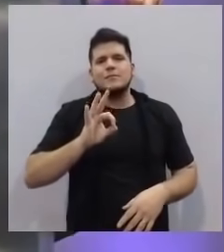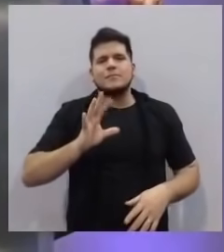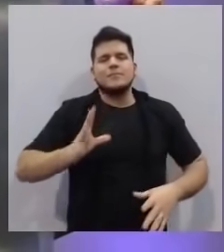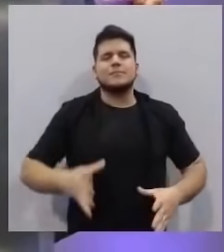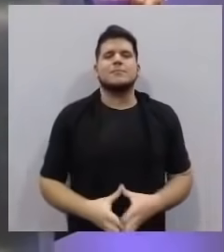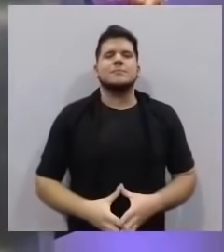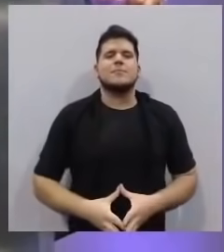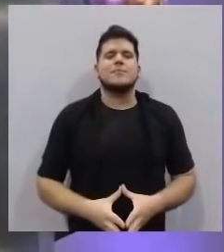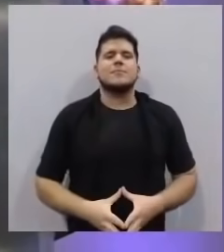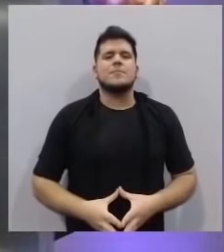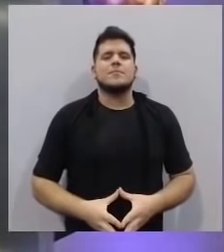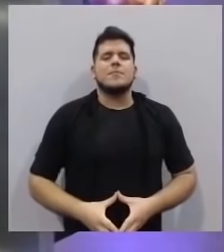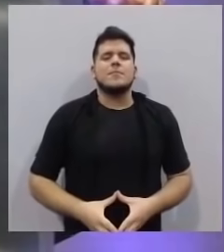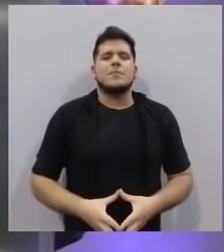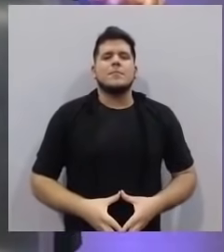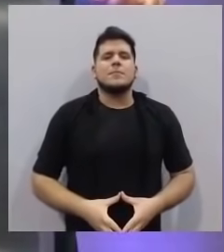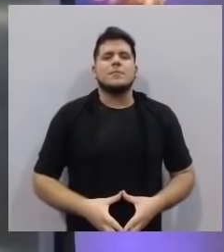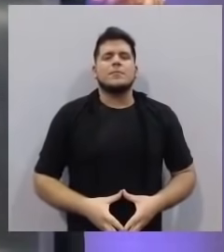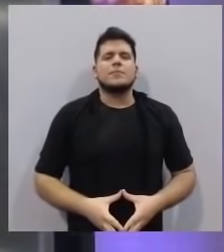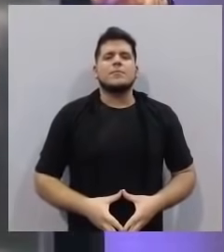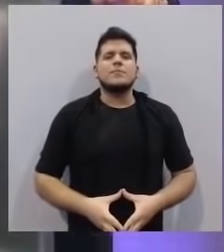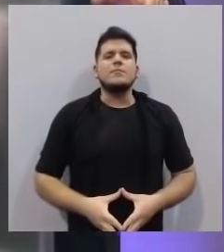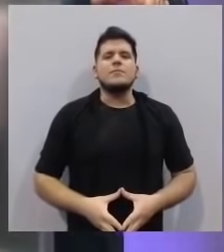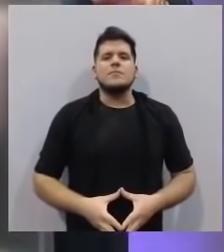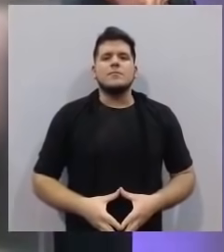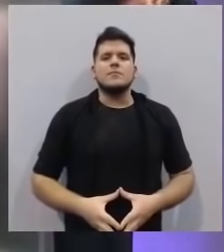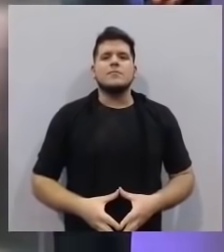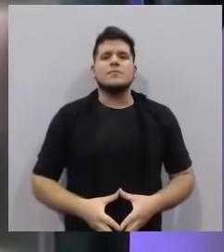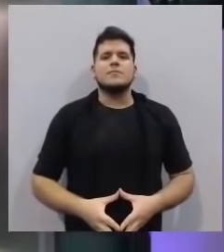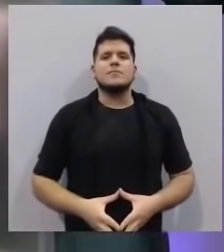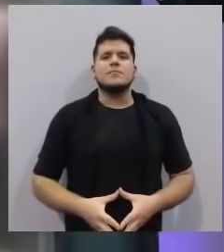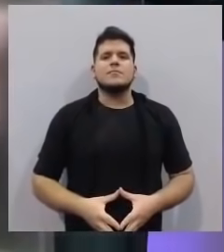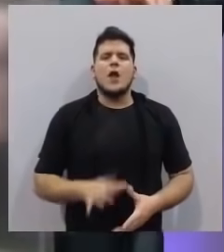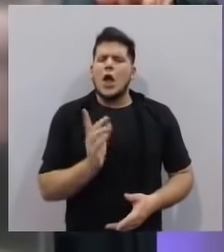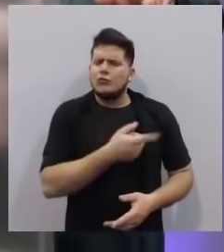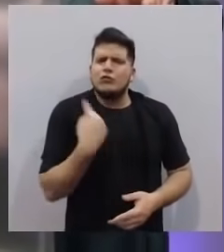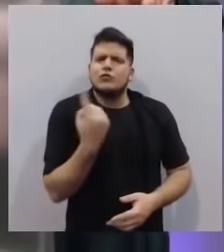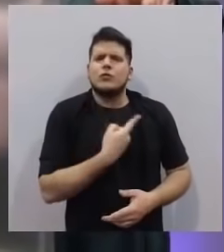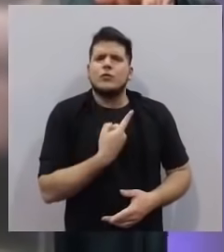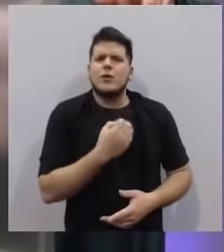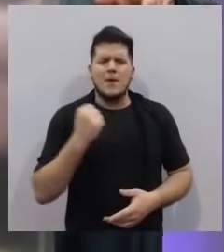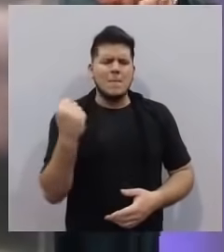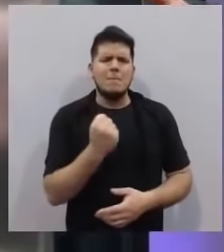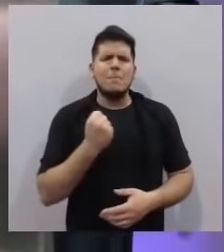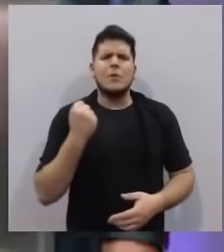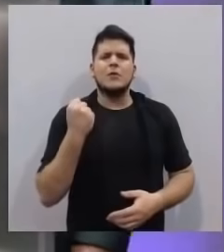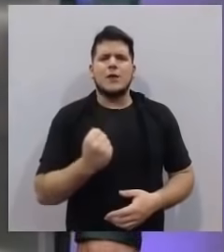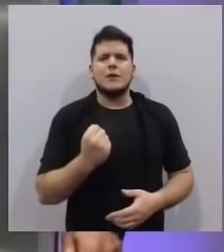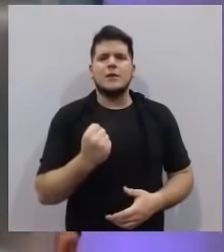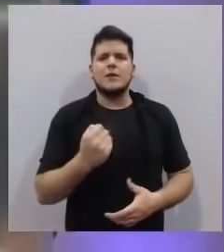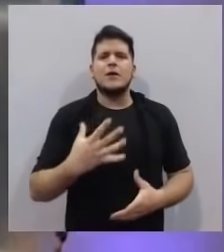ello va y vende todo lo que tiene y compra que el campo durante